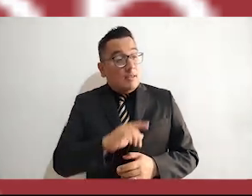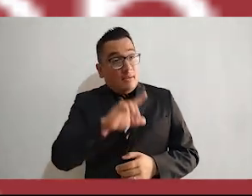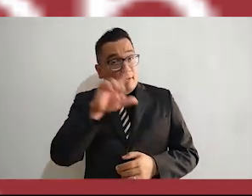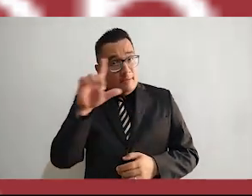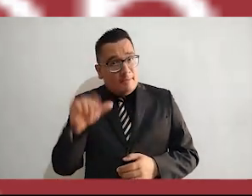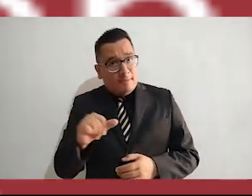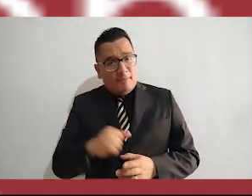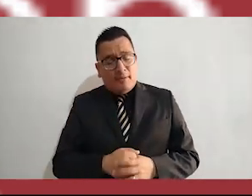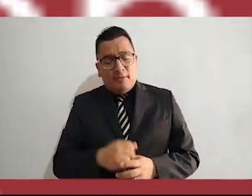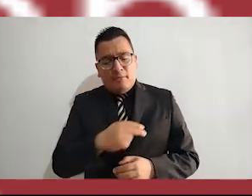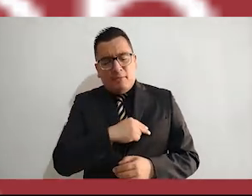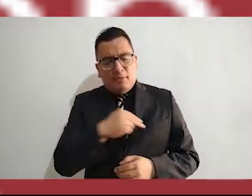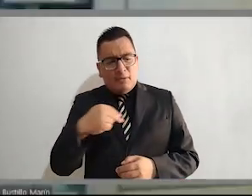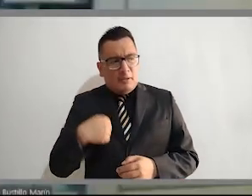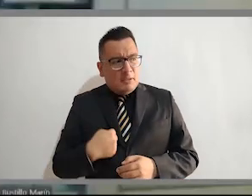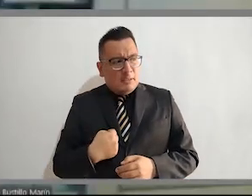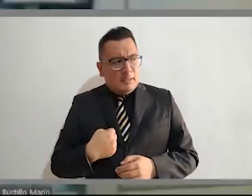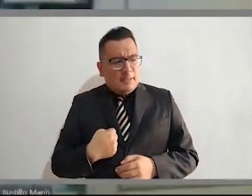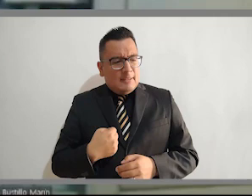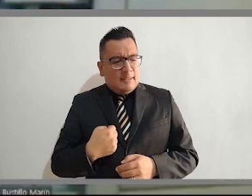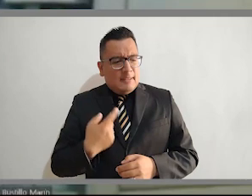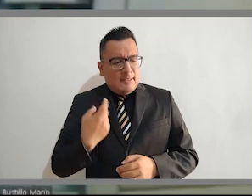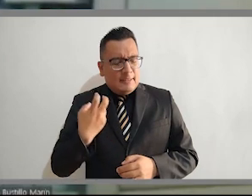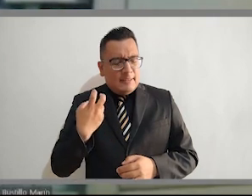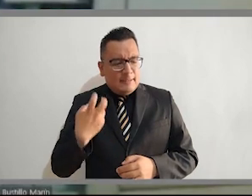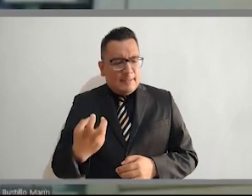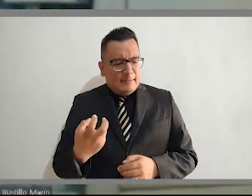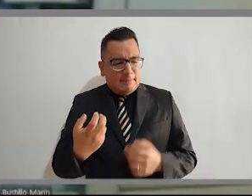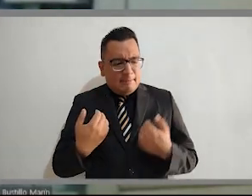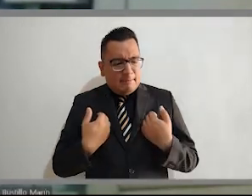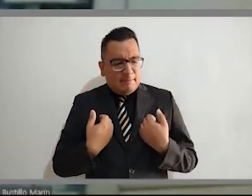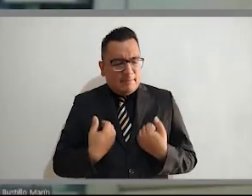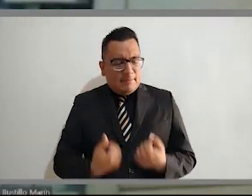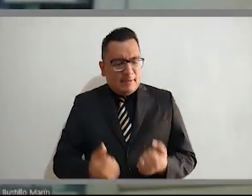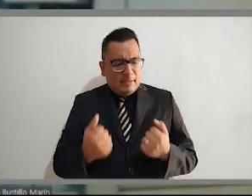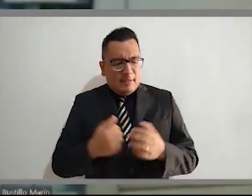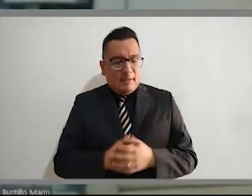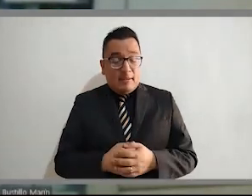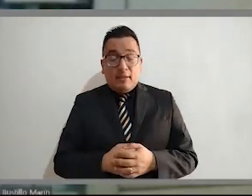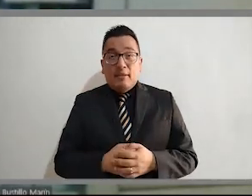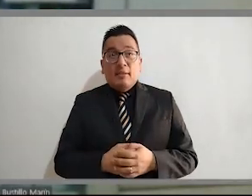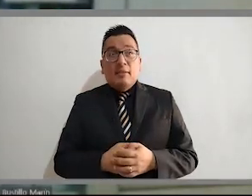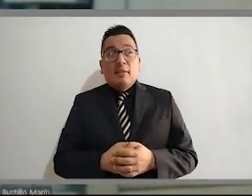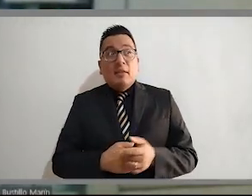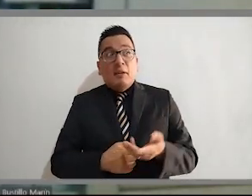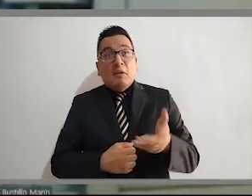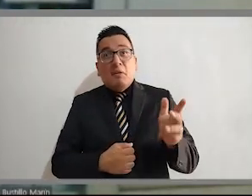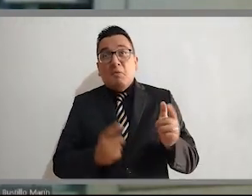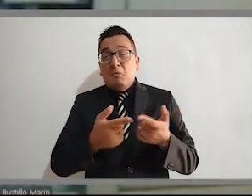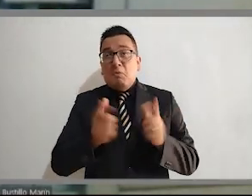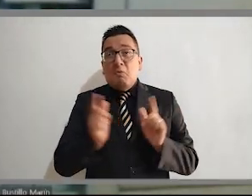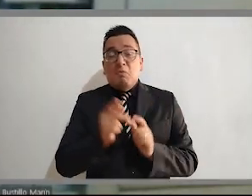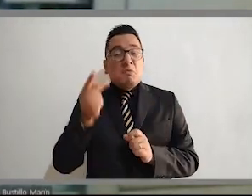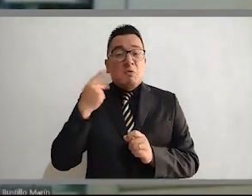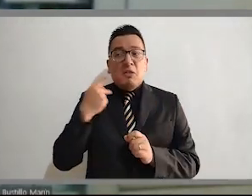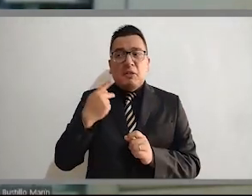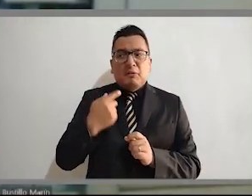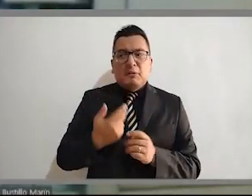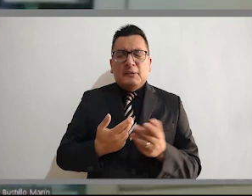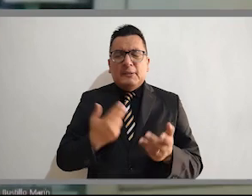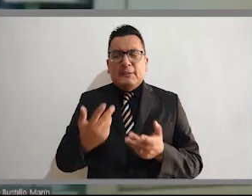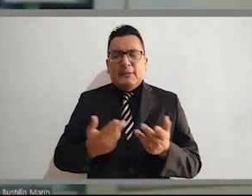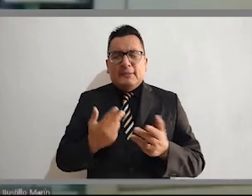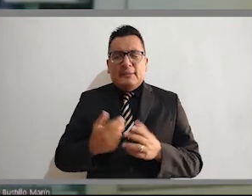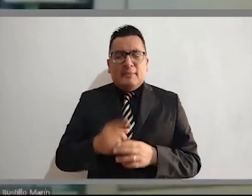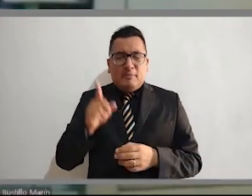Cuando empezamos a escuchar esos discursos y estas, podríamos decir, excusas para no poner a las mujeres